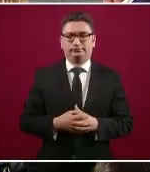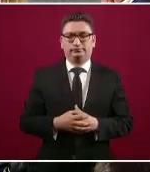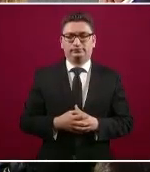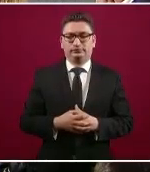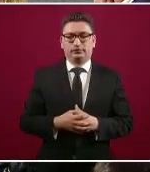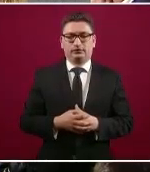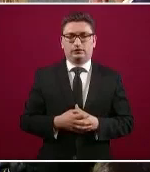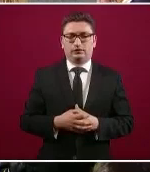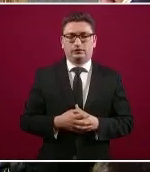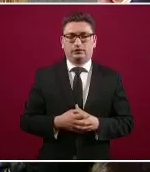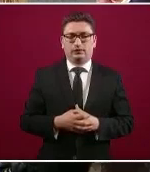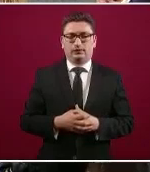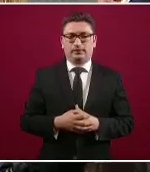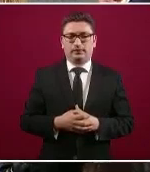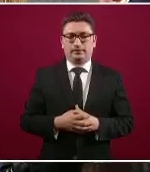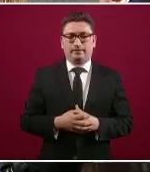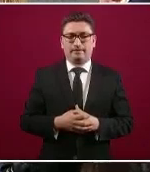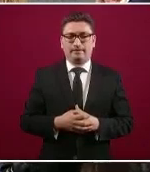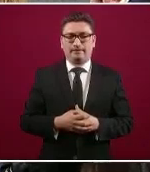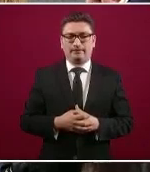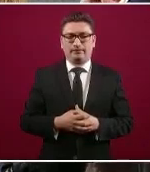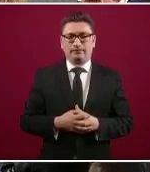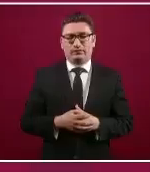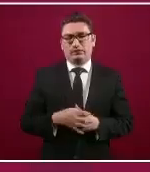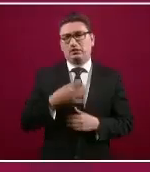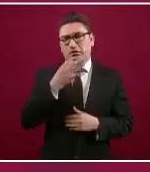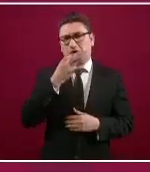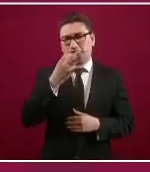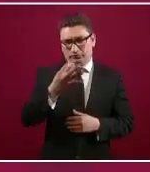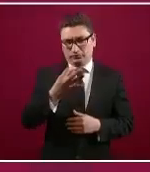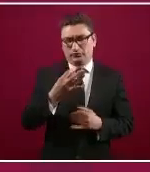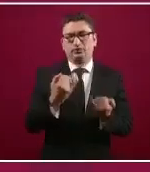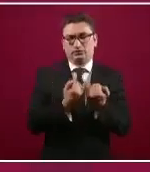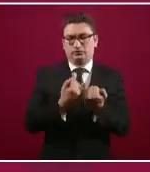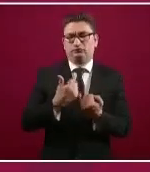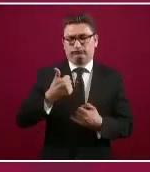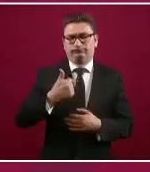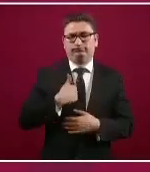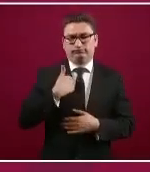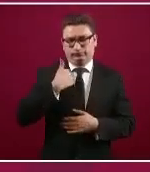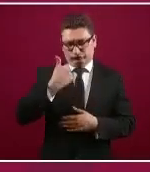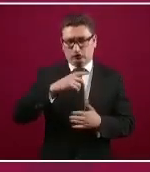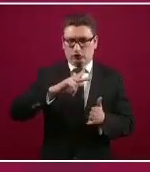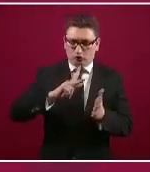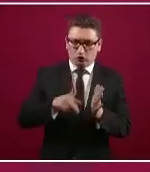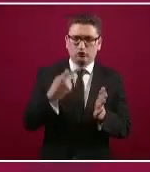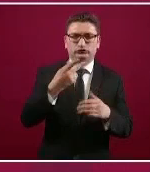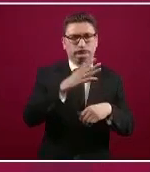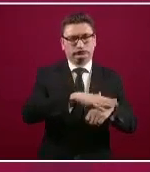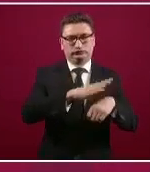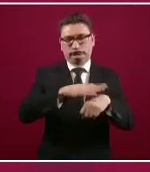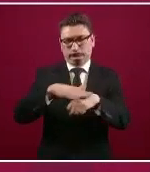Les informo y además aprovecho para de nuevo convocar